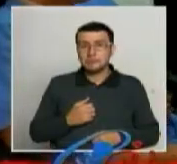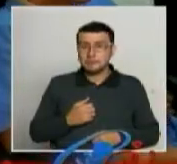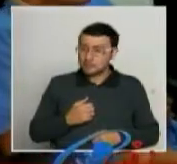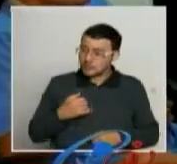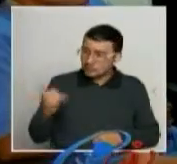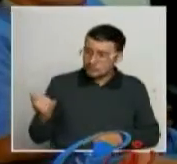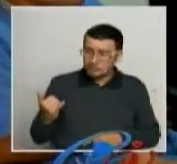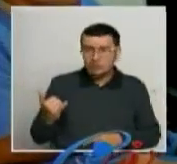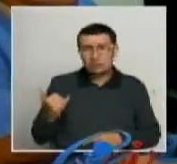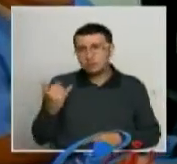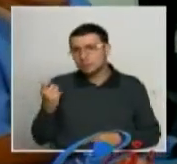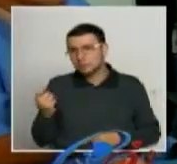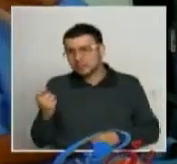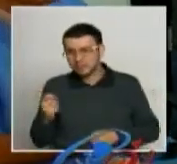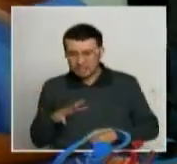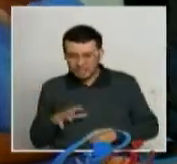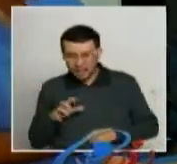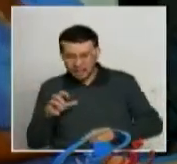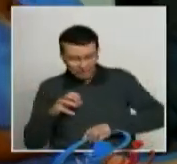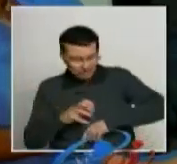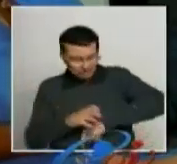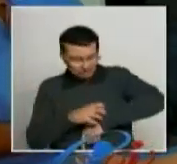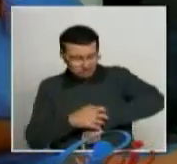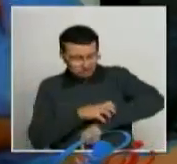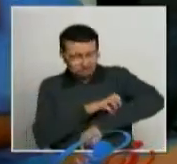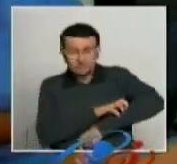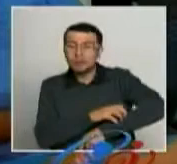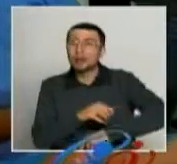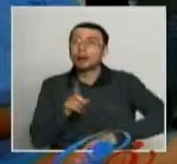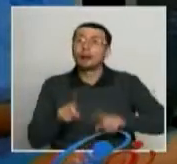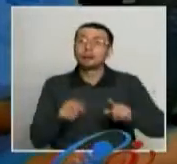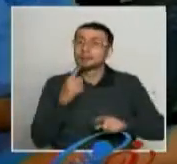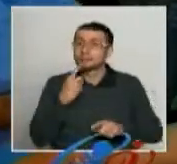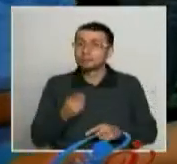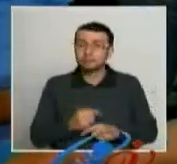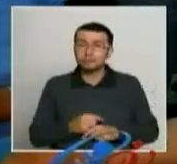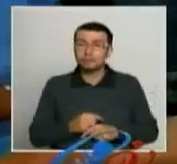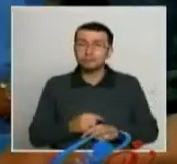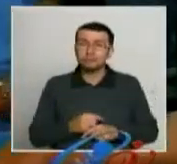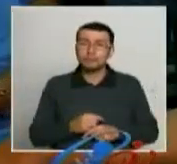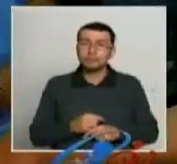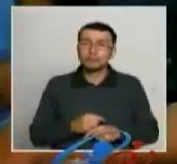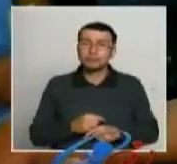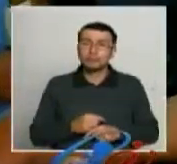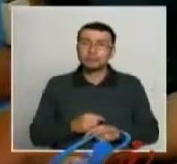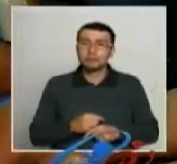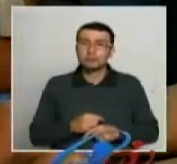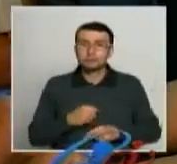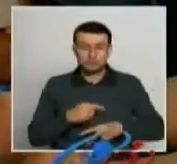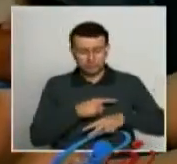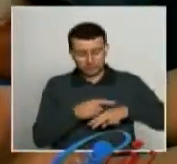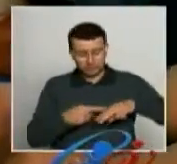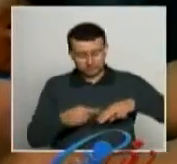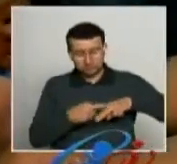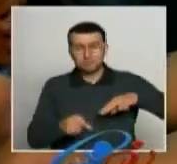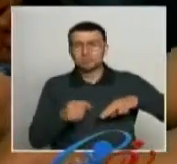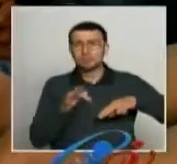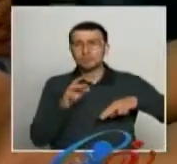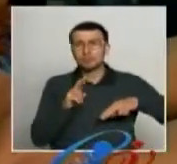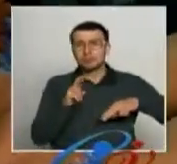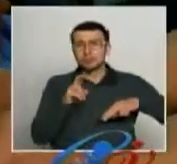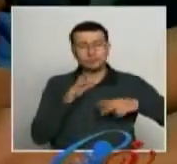unas pequeñas arañitas o como la gente llama, o las telangiectasias o las varices reticulares,